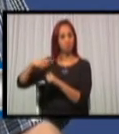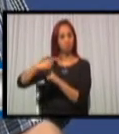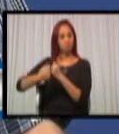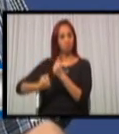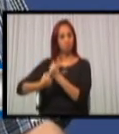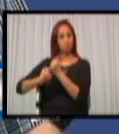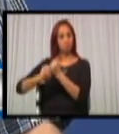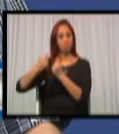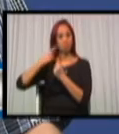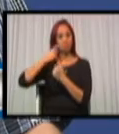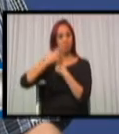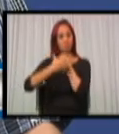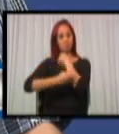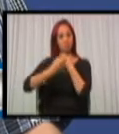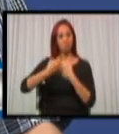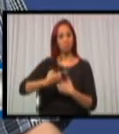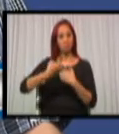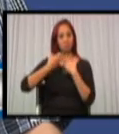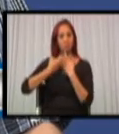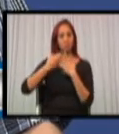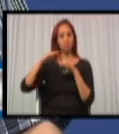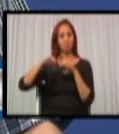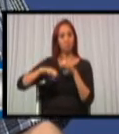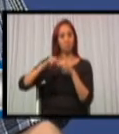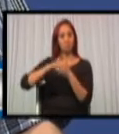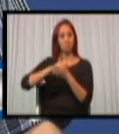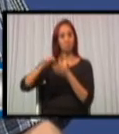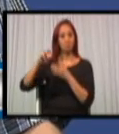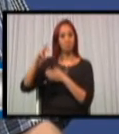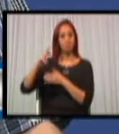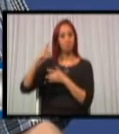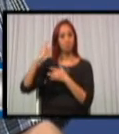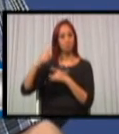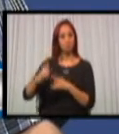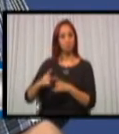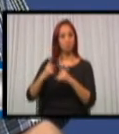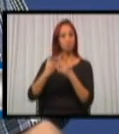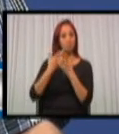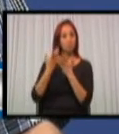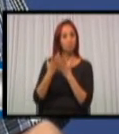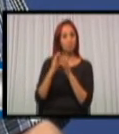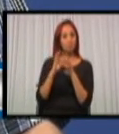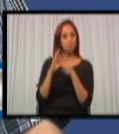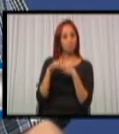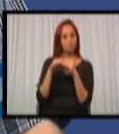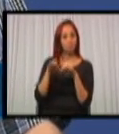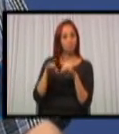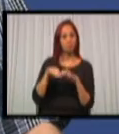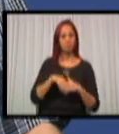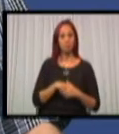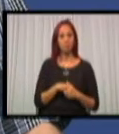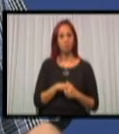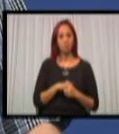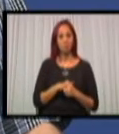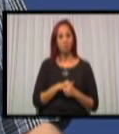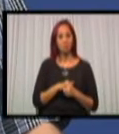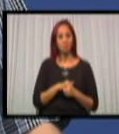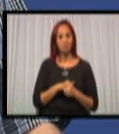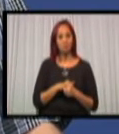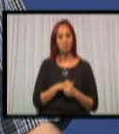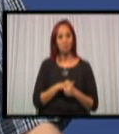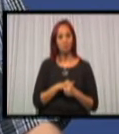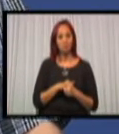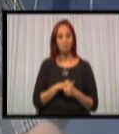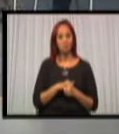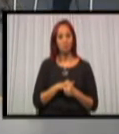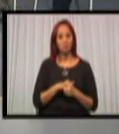tenemos, de esta pobreza que existe en el cantón de San Mateo y lo vamos a lograr en unión de todo el cantón. Don